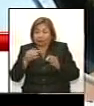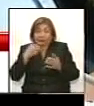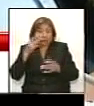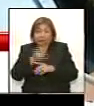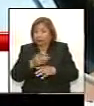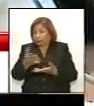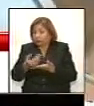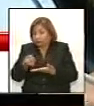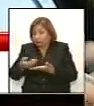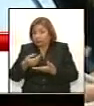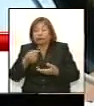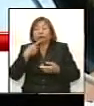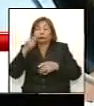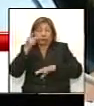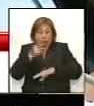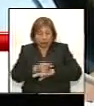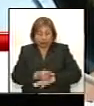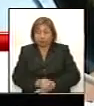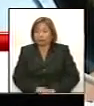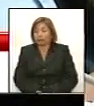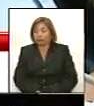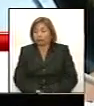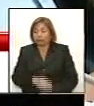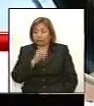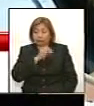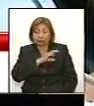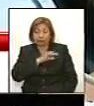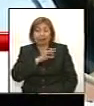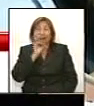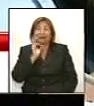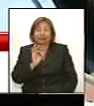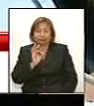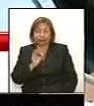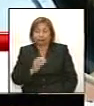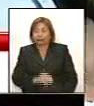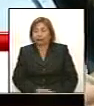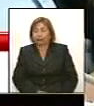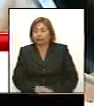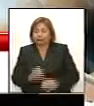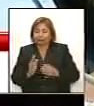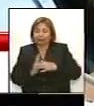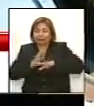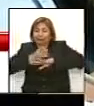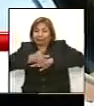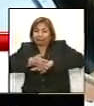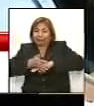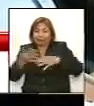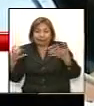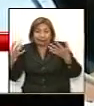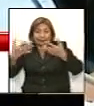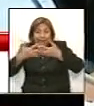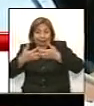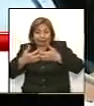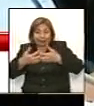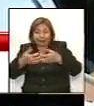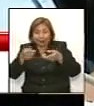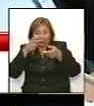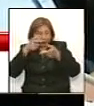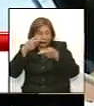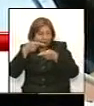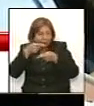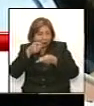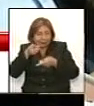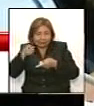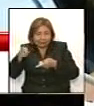para recoger datos, sino también de denuncia, que se aproveche la oportunidad para también introducir o integrar un mecanismo para monitorear en qué